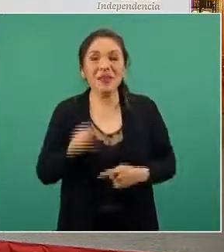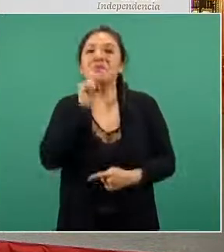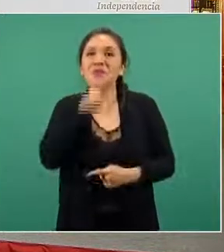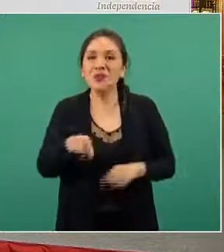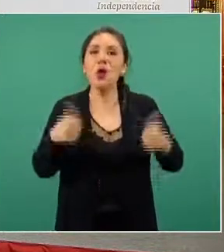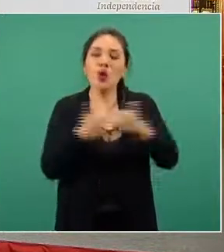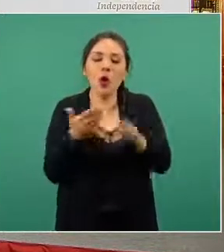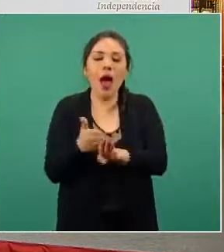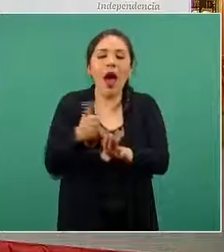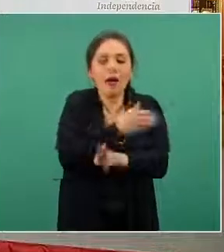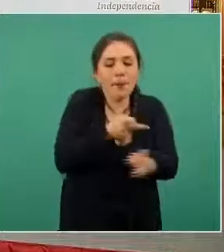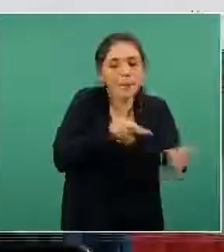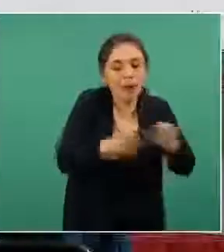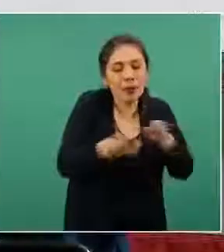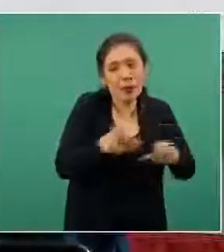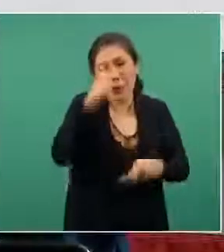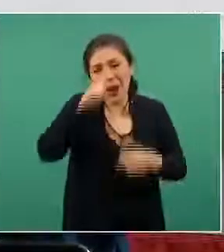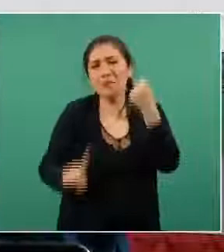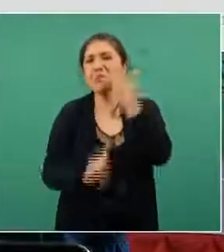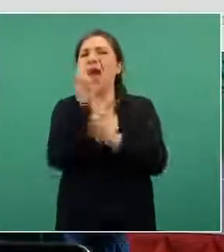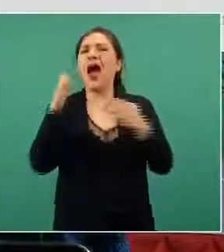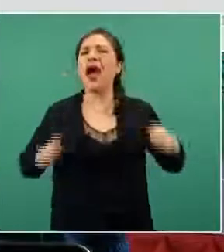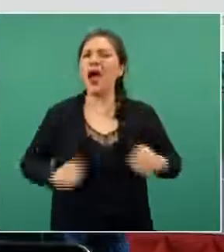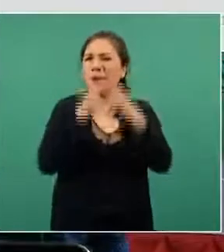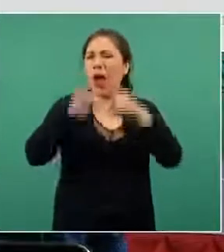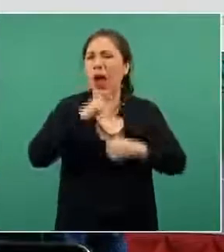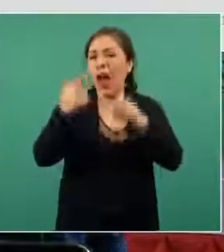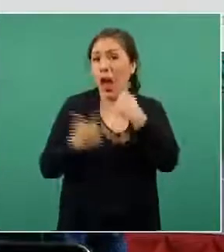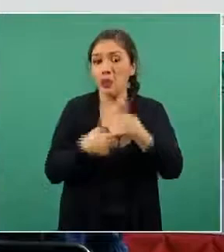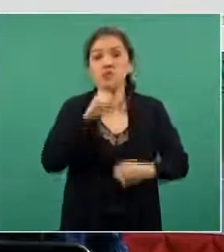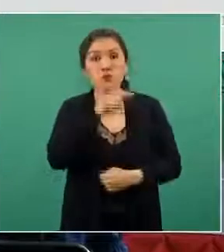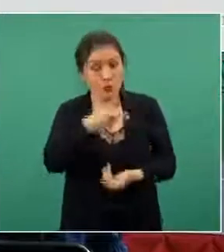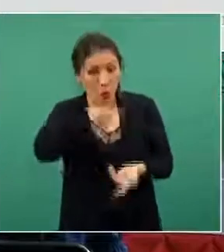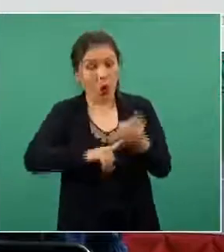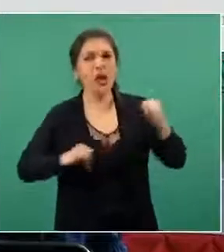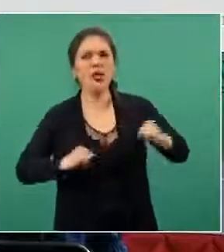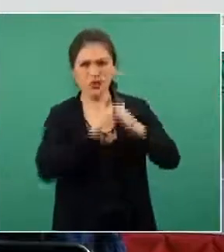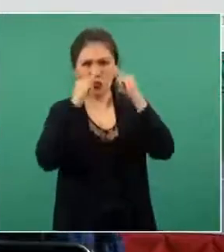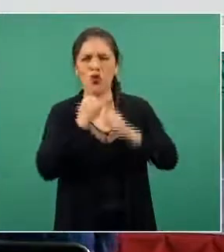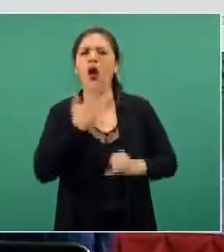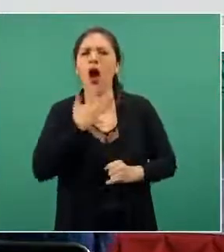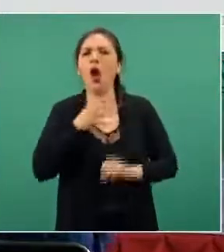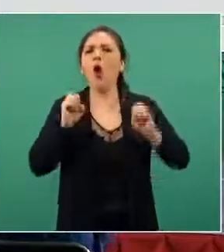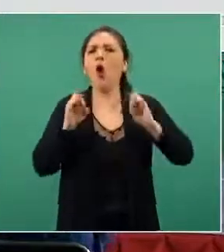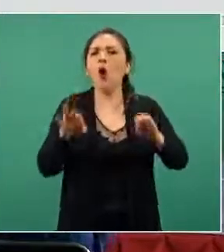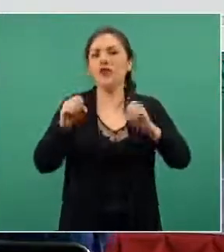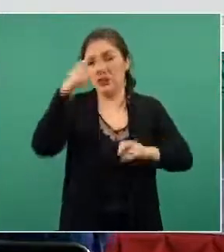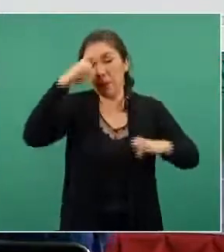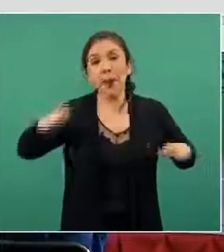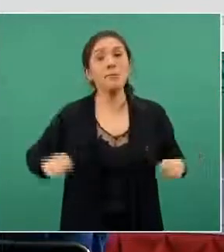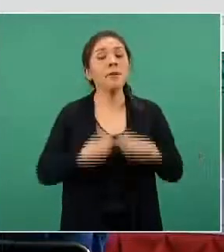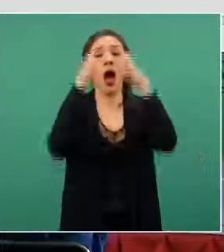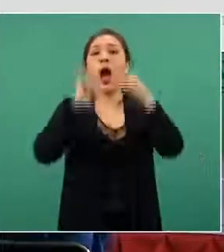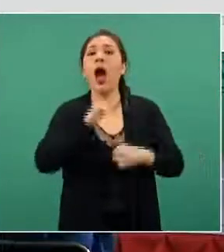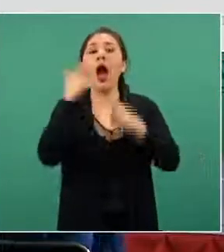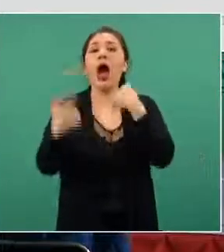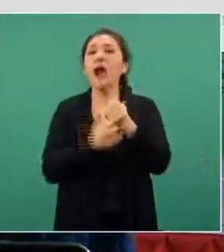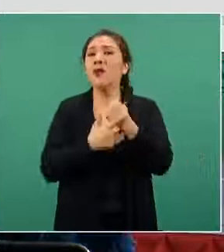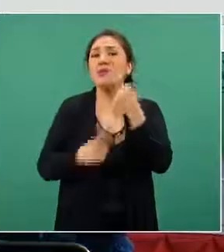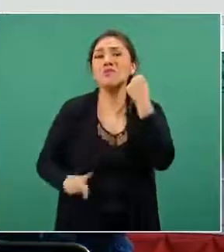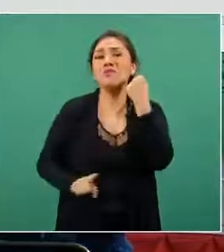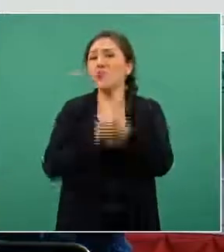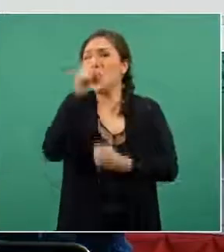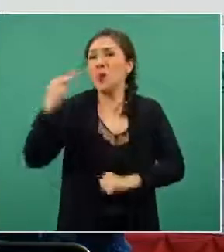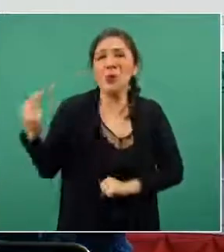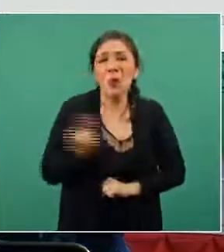una planeación ante desastres. En el instituto tenemos el Departamento de Reacción Hospitalaria ante Desastres, que es